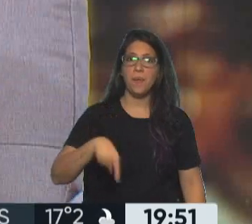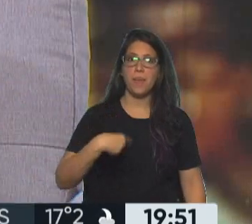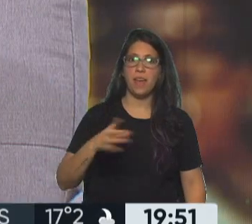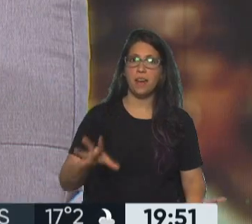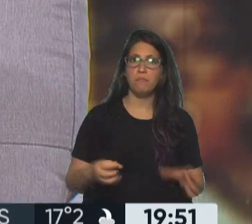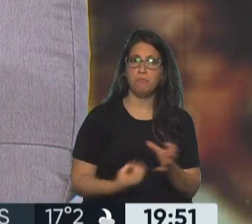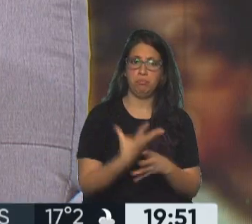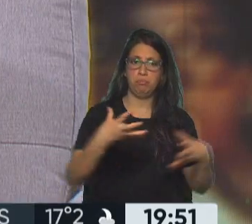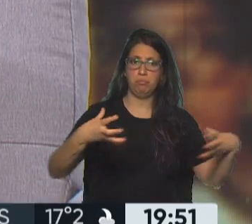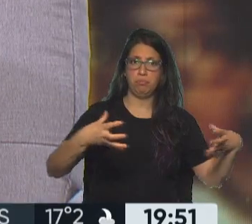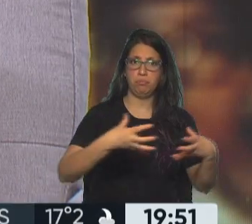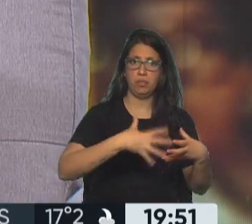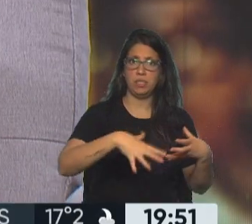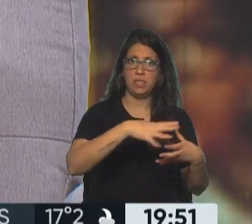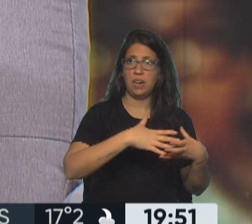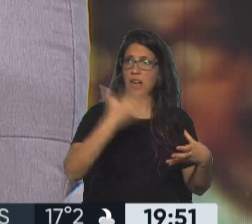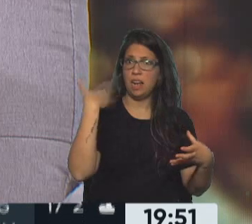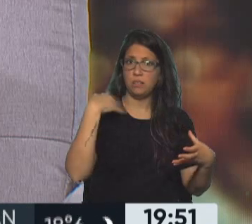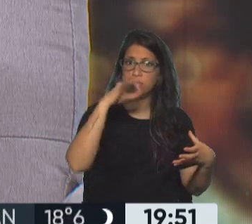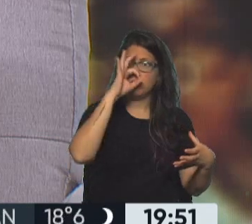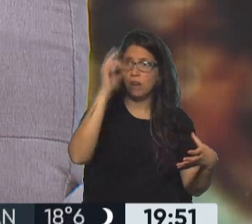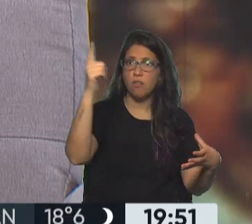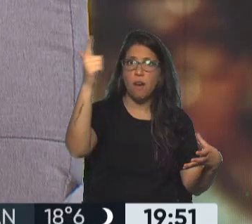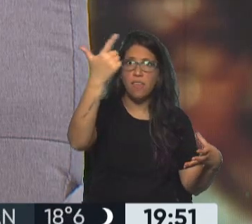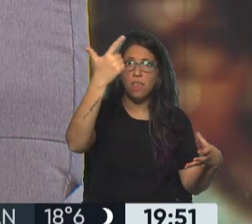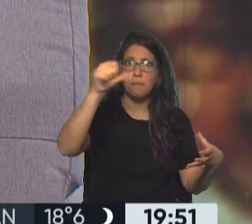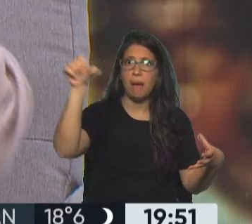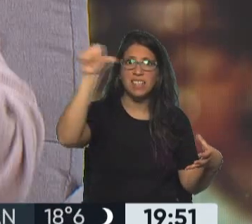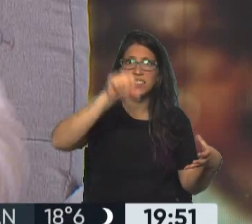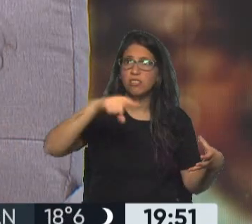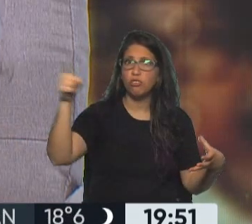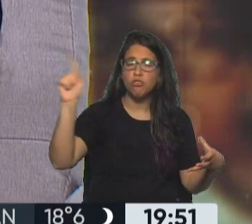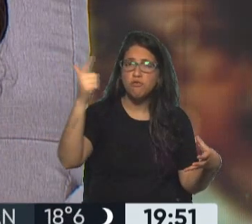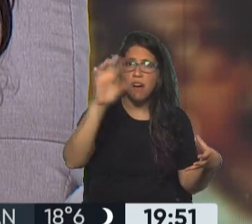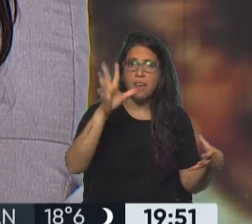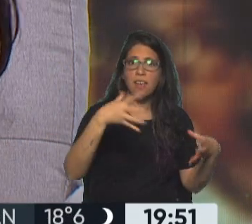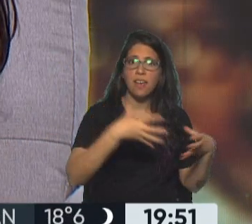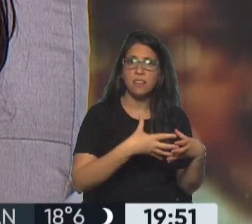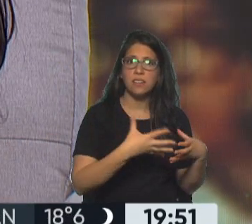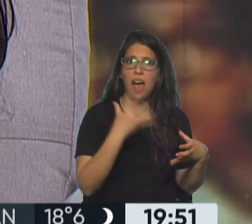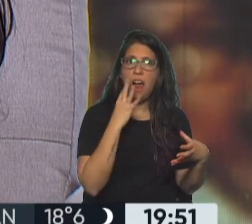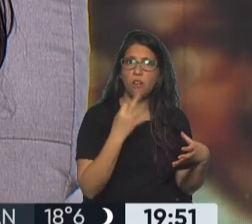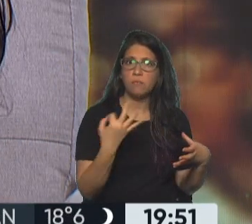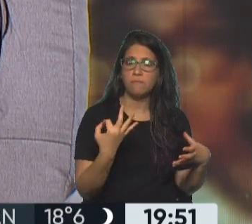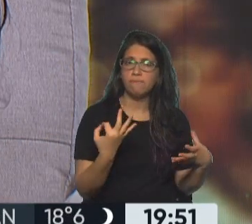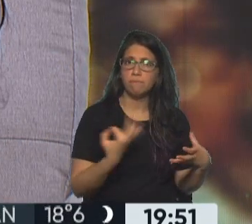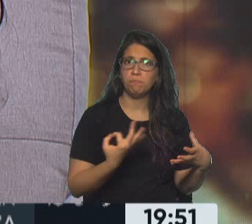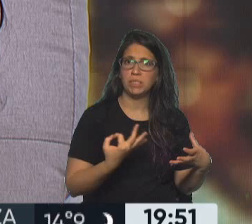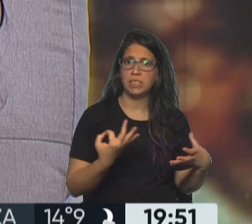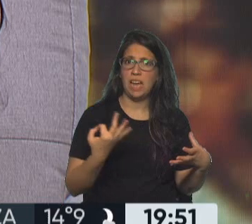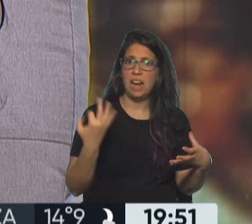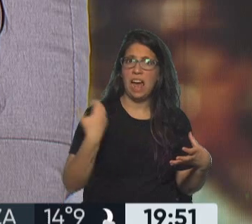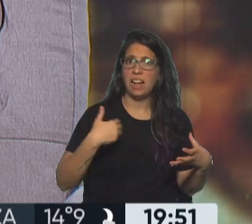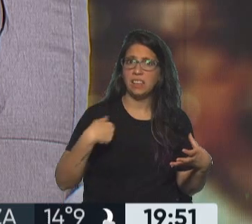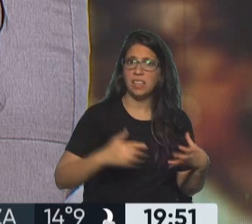colectivo de esta naturaleza que no tiene precedente en ningún No, otro país, ¿no? no, Y no. entendemos que es un emergente social, porque ningún otro país como el nuestro